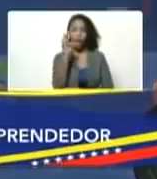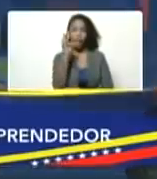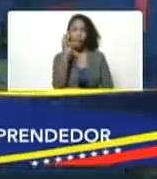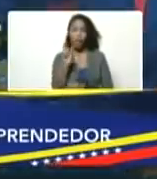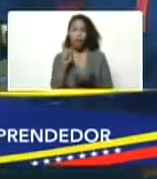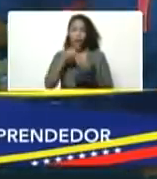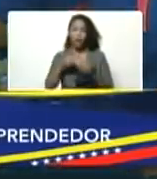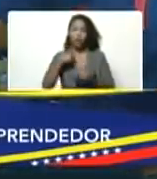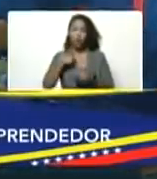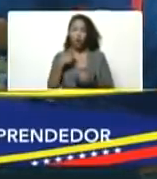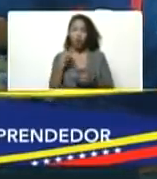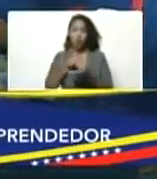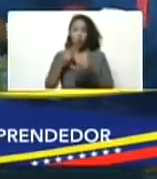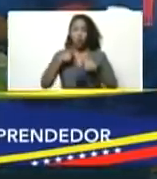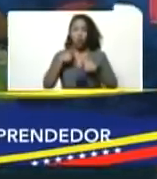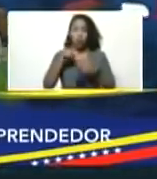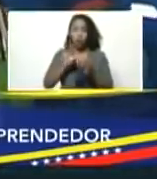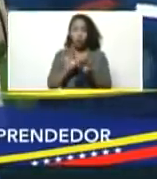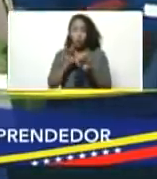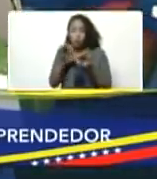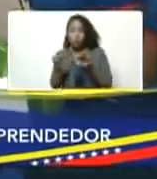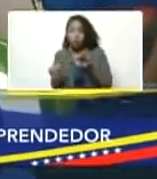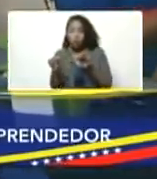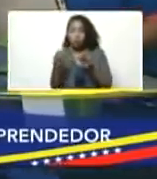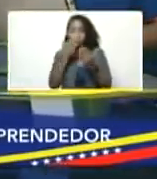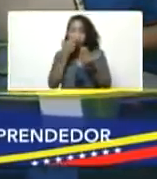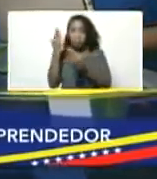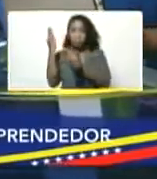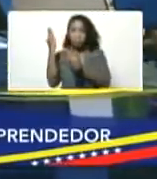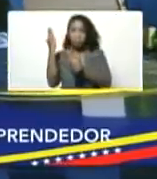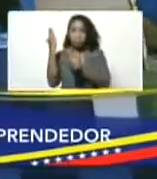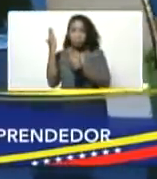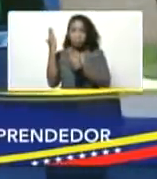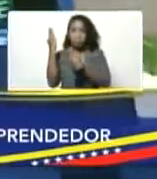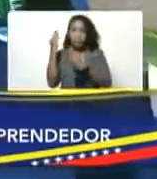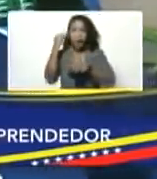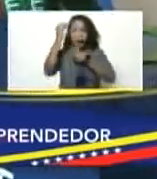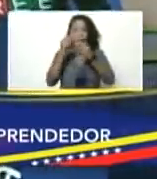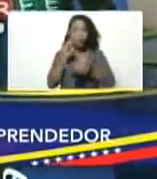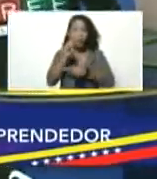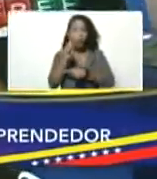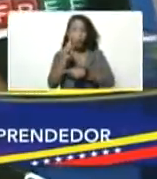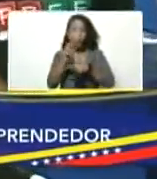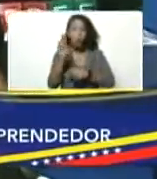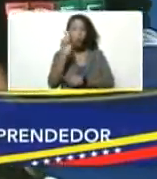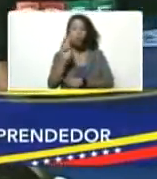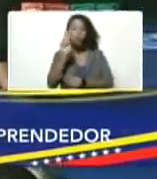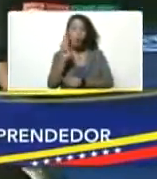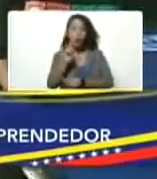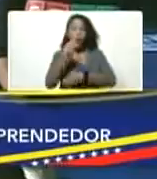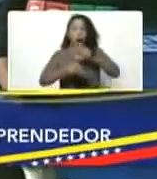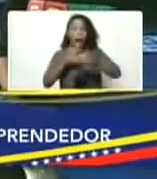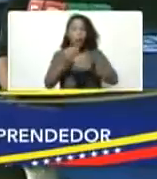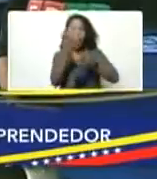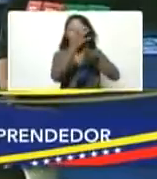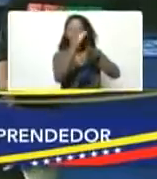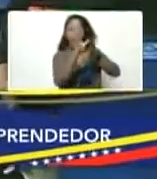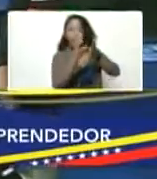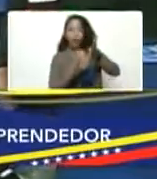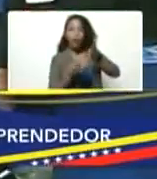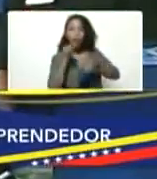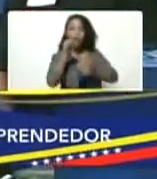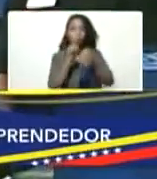yo, desprendo este papelito, dice, crea tu usuario y realiza la caracterización de